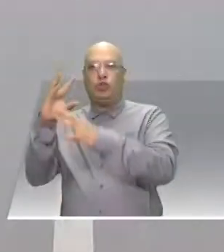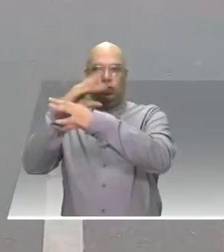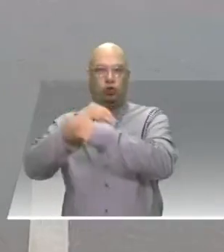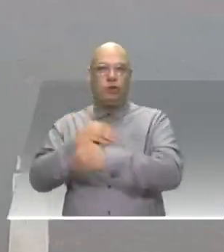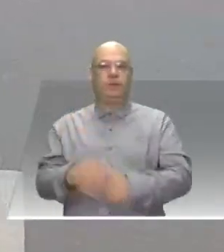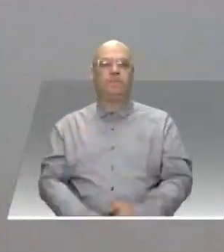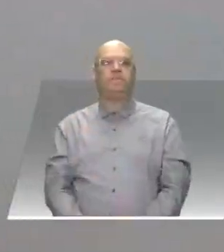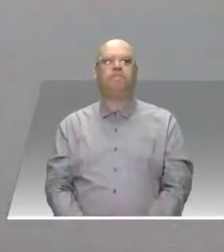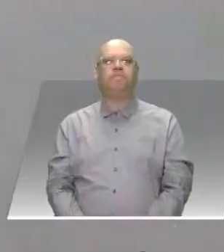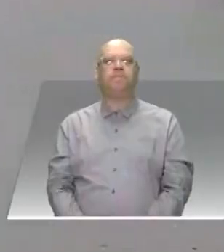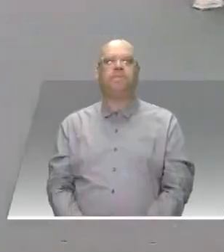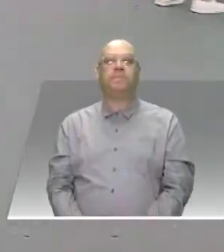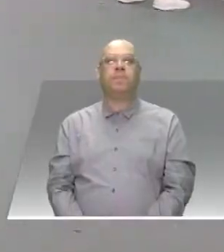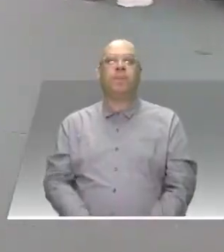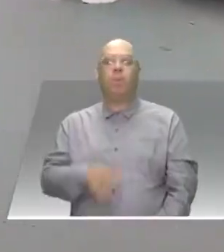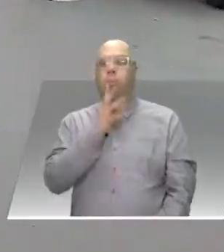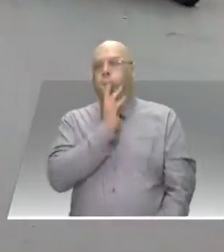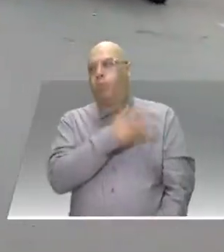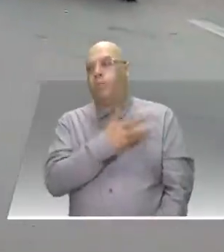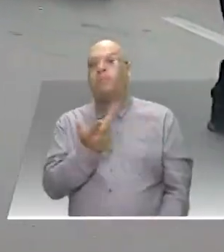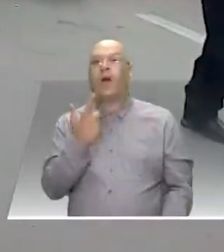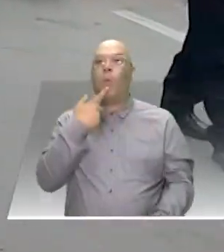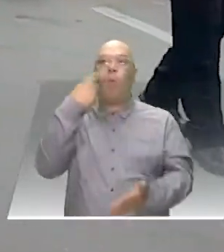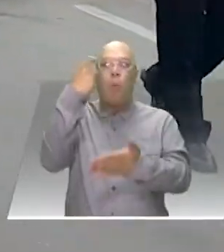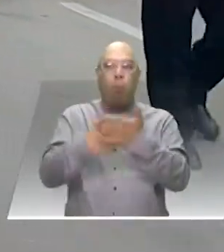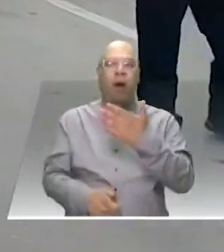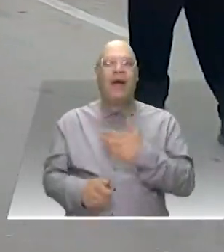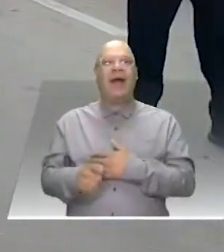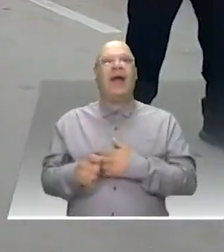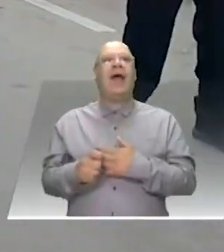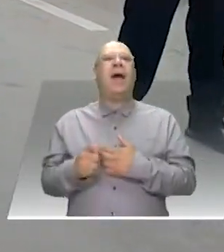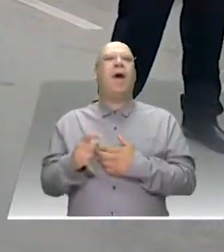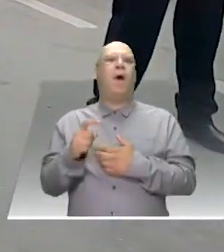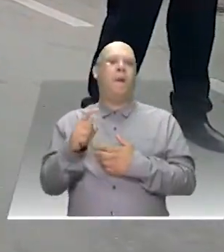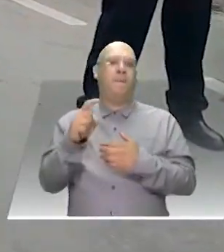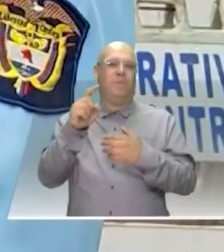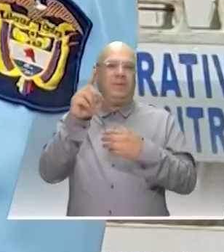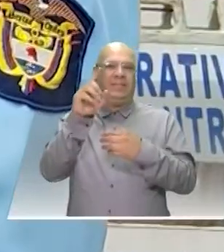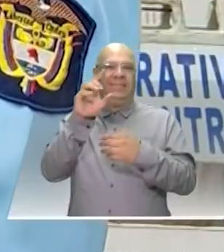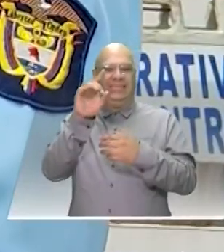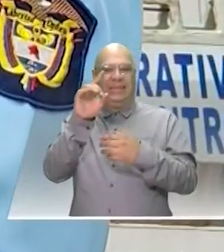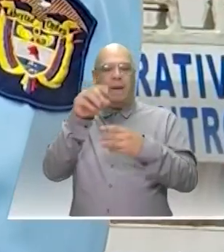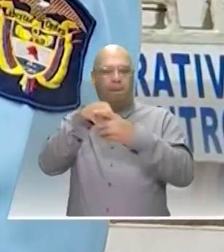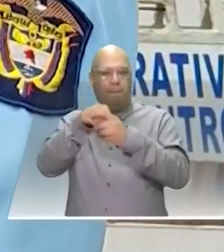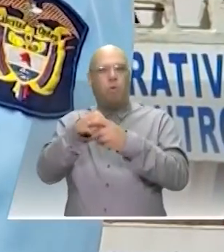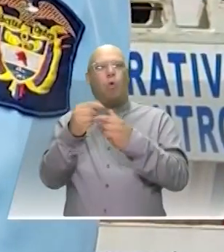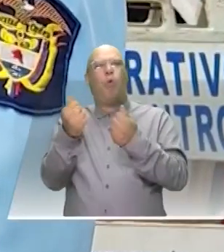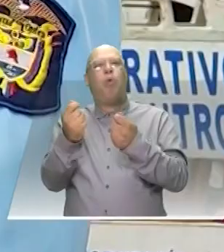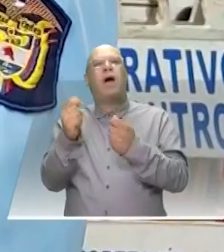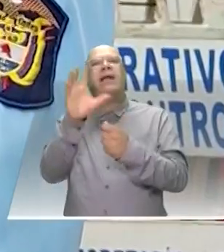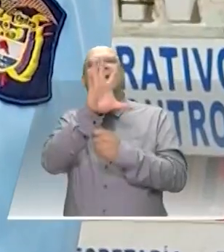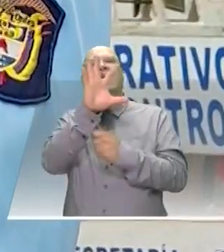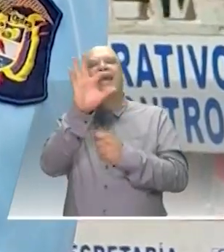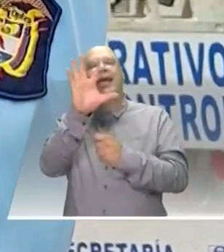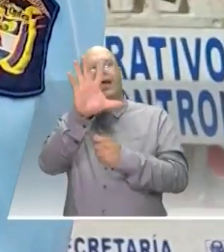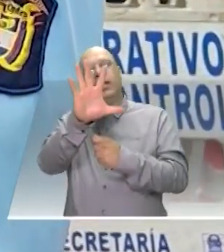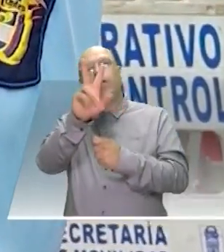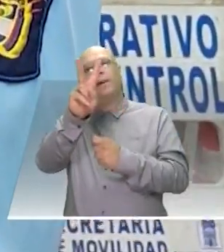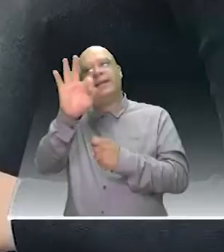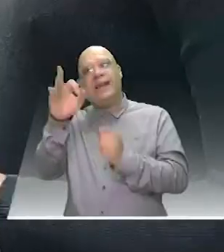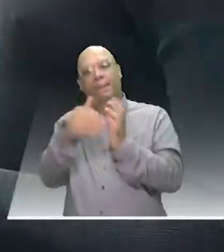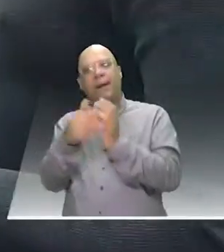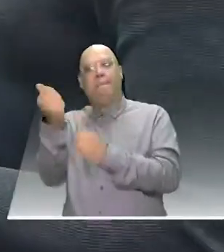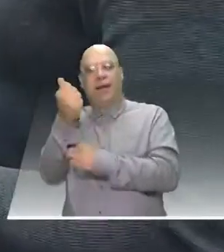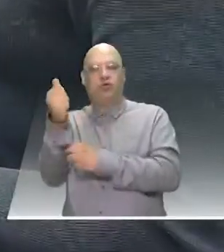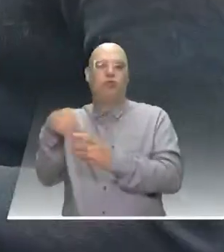a quienes la infrinham se les aplicará una sanción de 15 salarios mínimos diarios legales vigentes correspondientes a 523 mil pesos